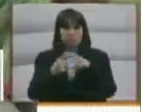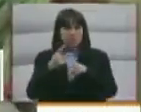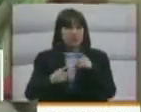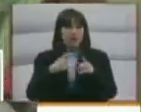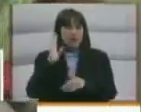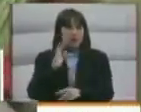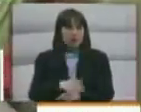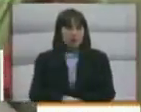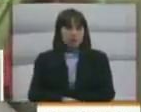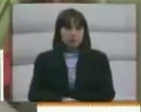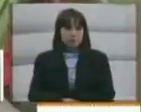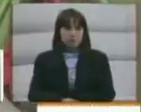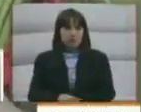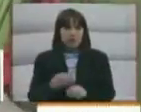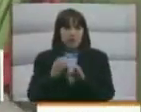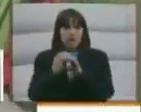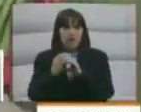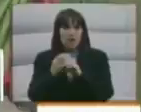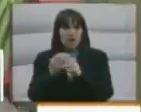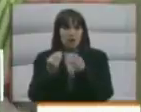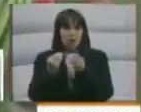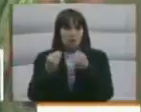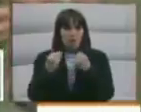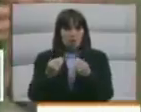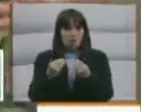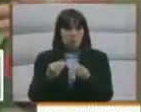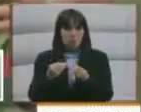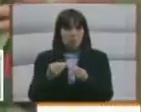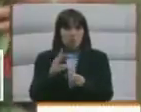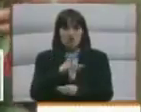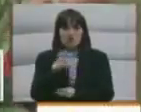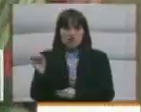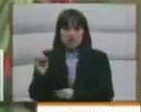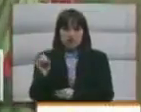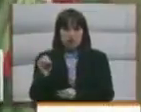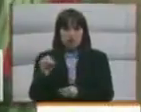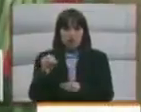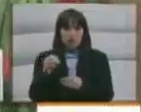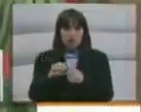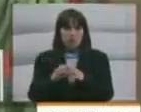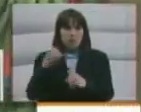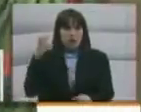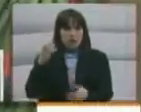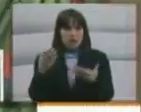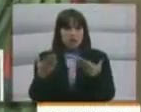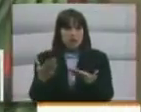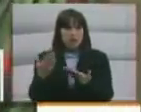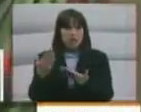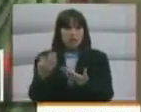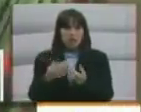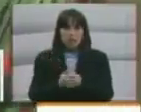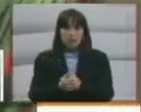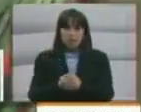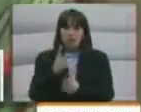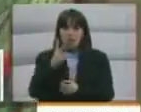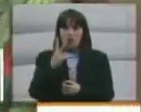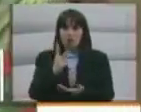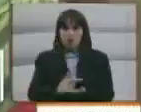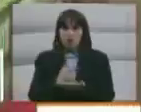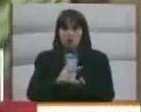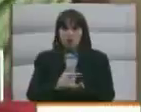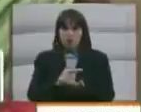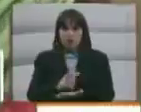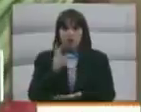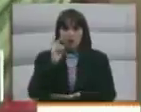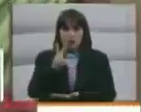vendes el kilo de cebollín? A 300,000 bolívares el kilo. ¿Cuántos kilos trae este paquete? 2 kilos aproximadamente. Ok, este mismo paquete